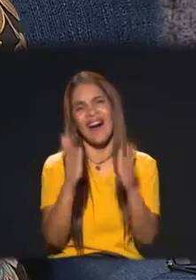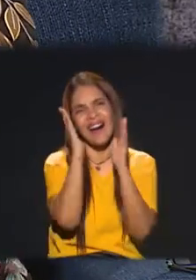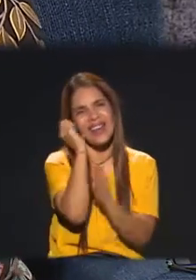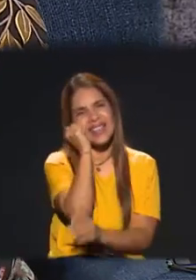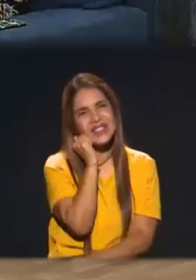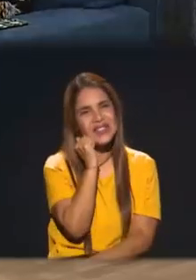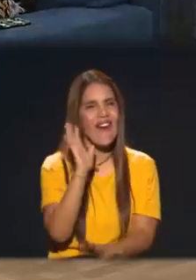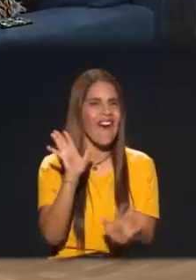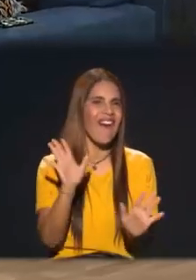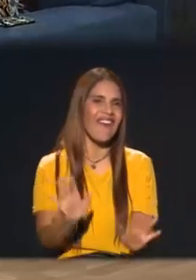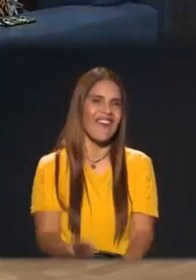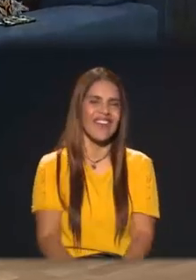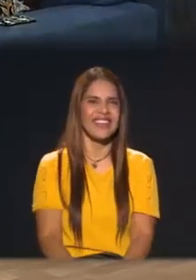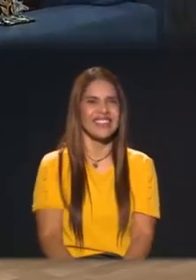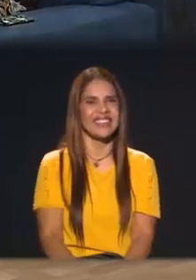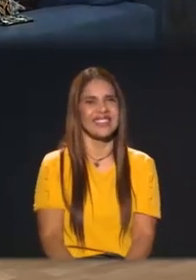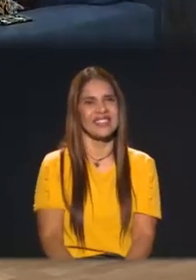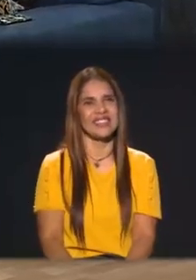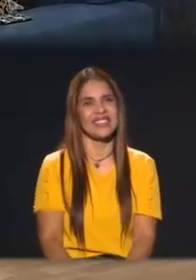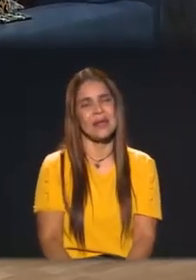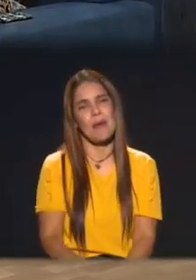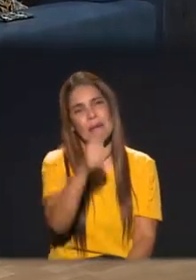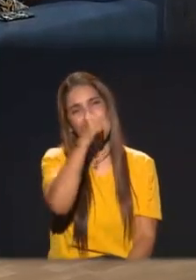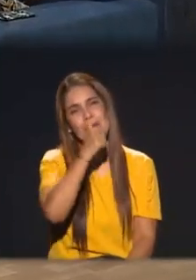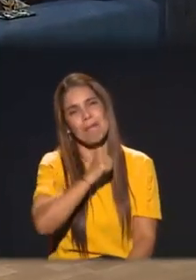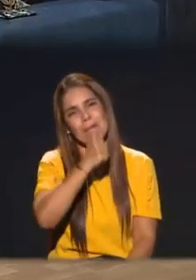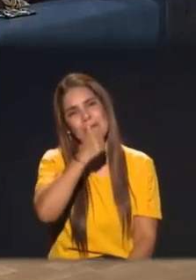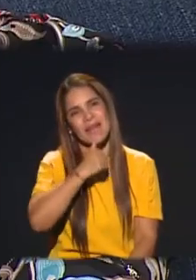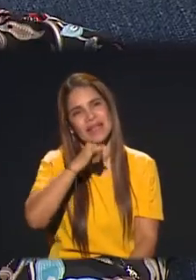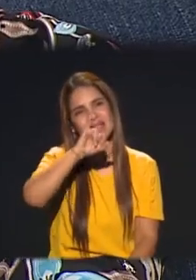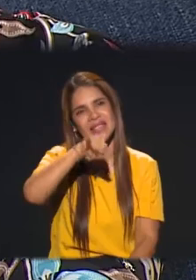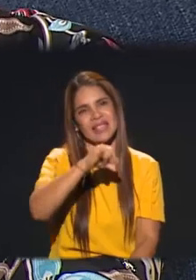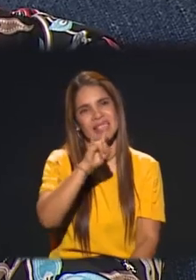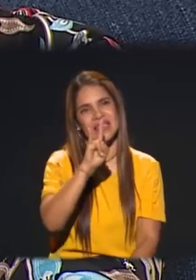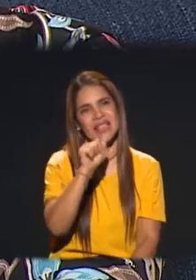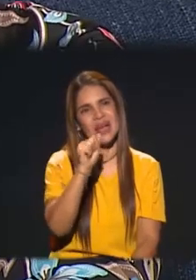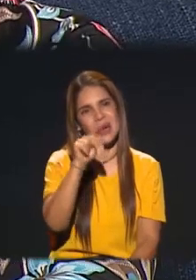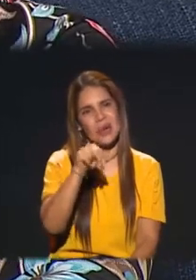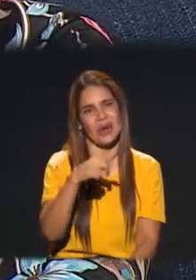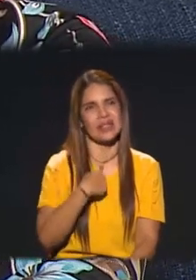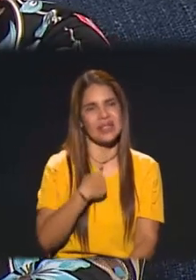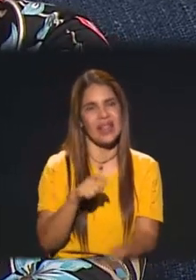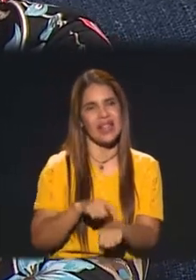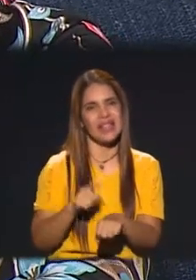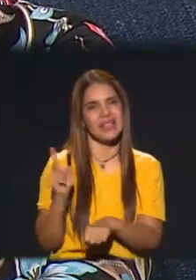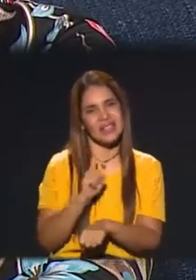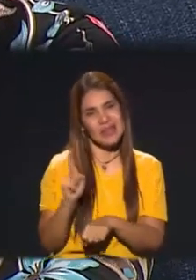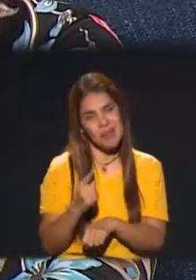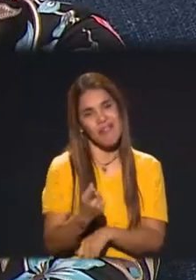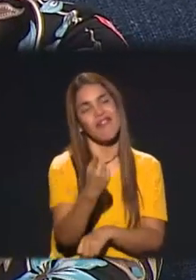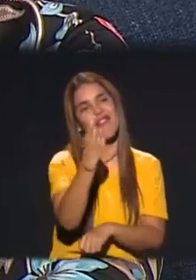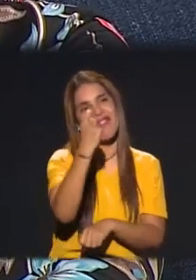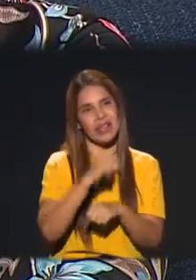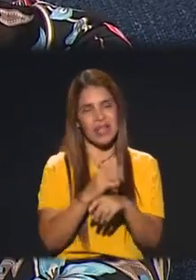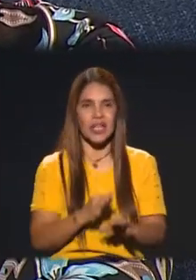Profe, ahí sí le da a José para que le responda. Paciencia, Juan José, paciencia. Ya hemos pasado mucho tiempo todavía.